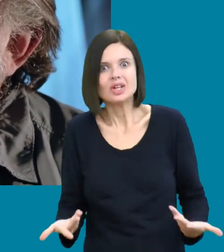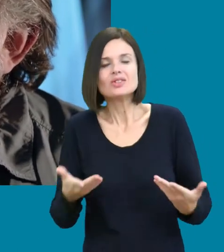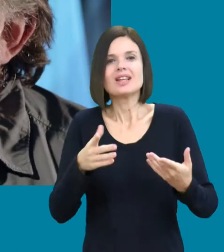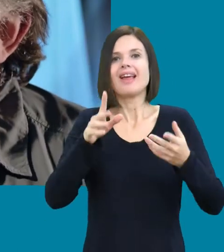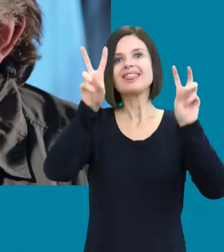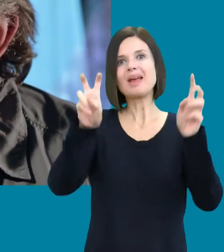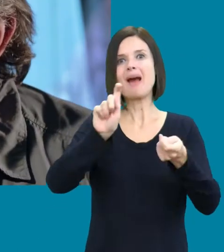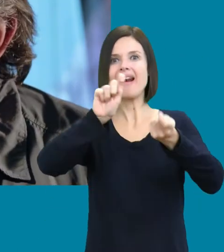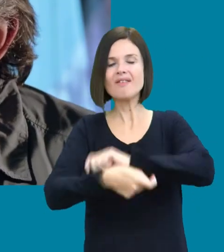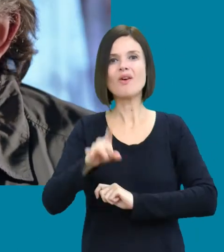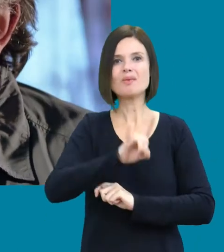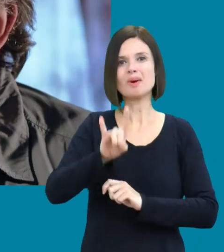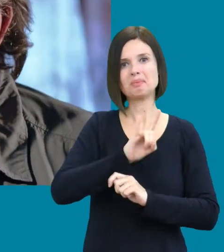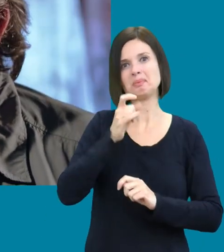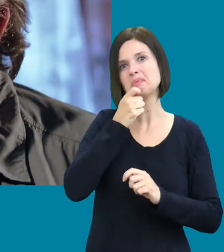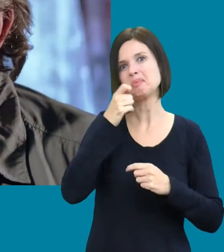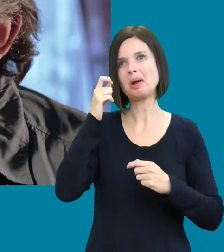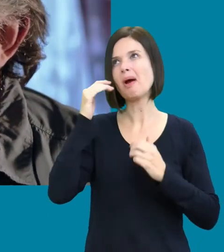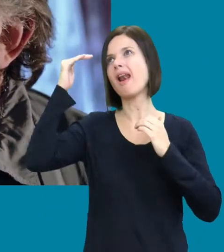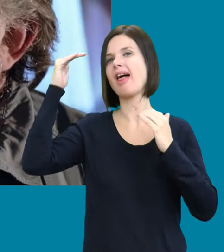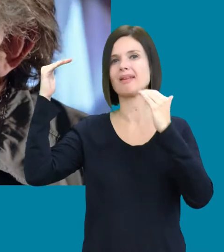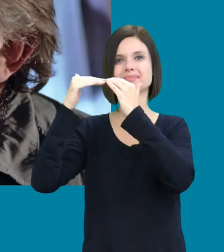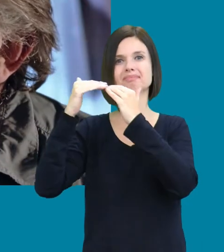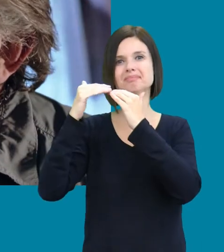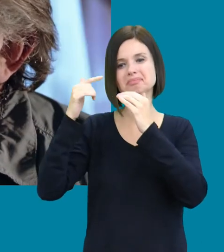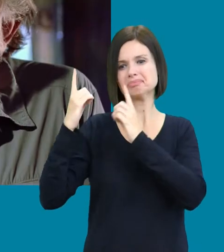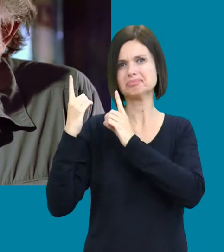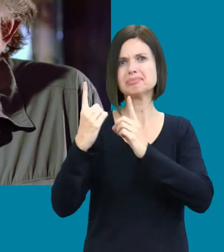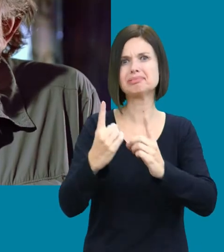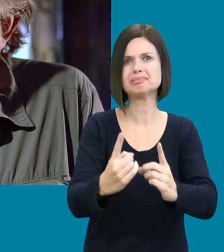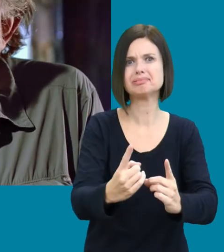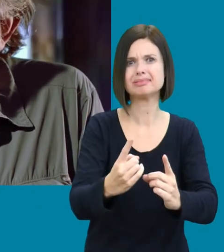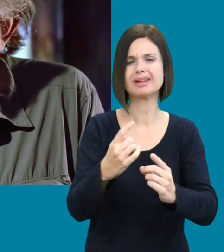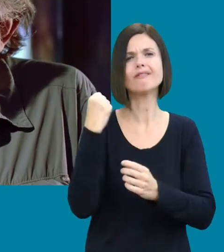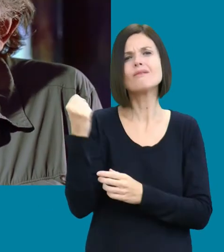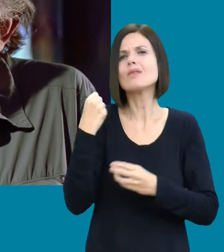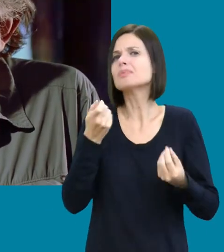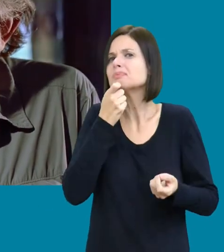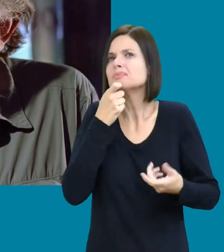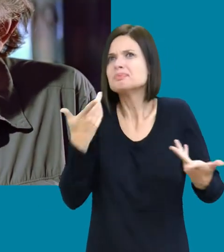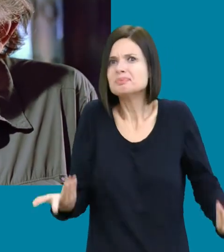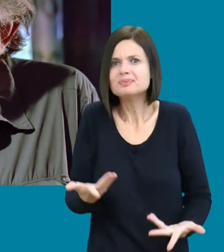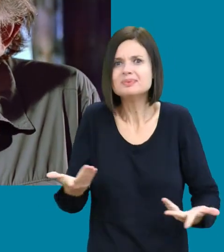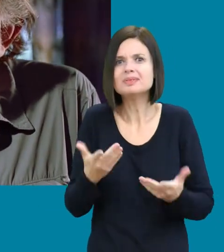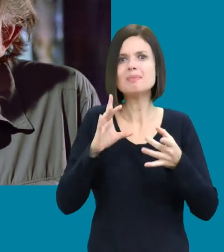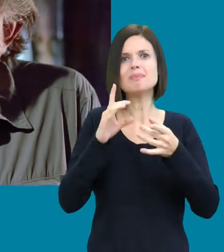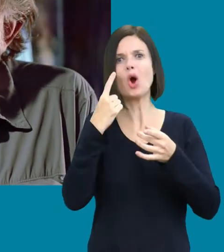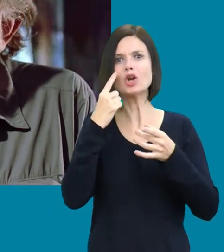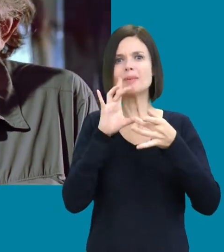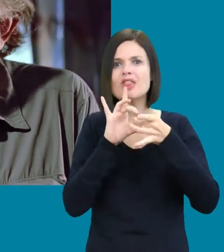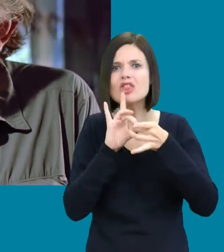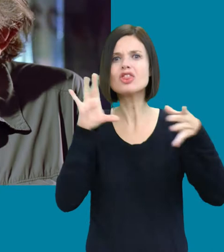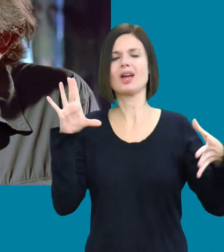que en muchos, capaz que sea grande como nosotros, está vigente. Es fundamentalmente el ejemplo de democratizar el